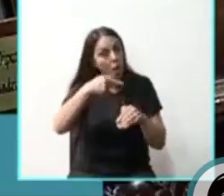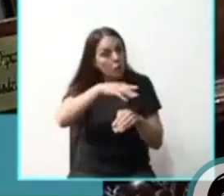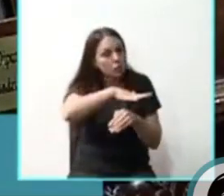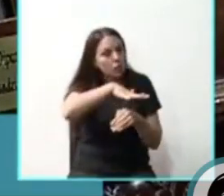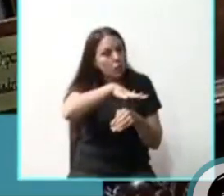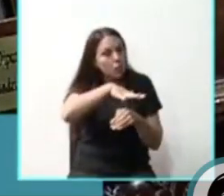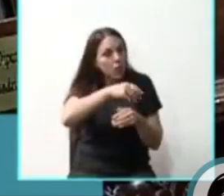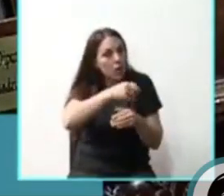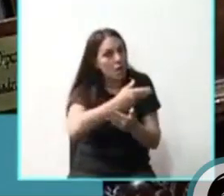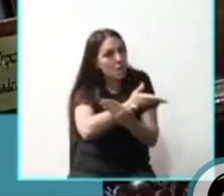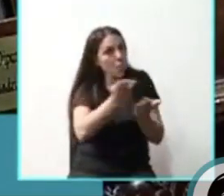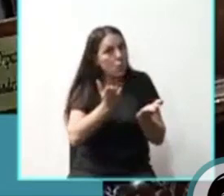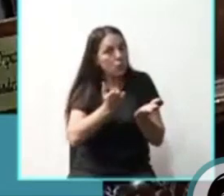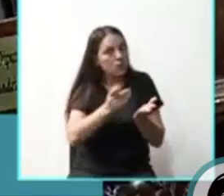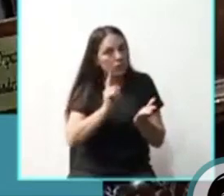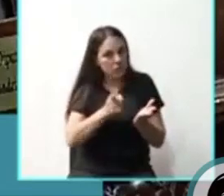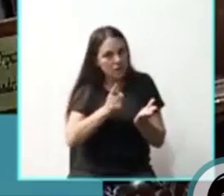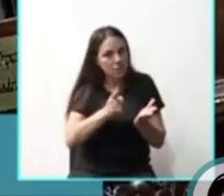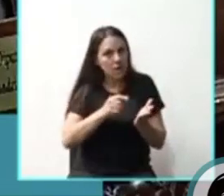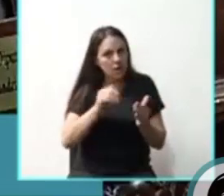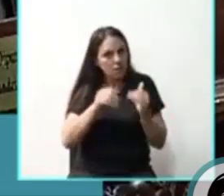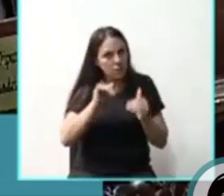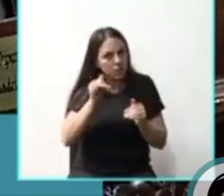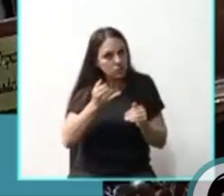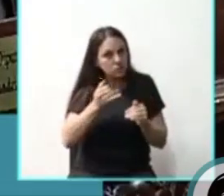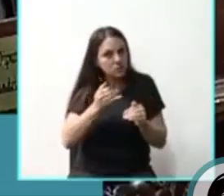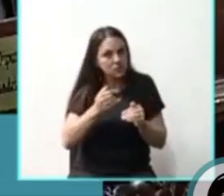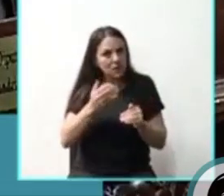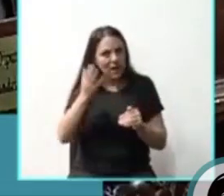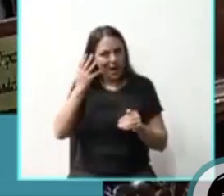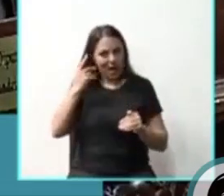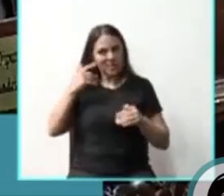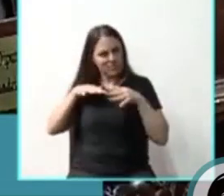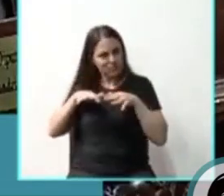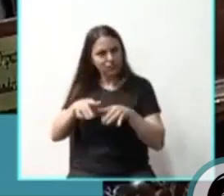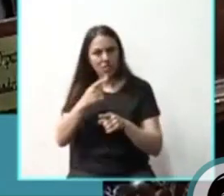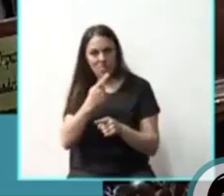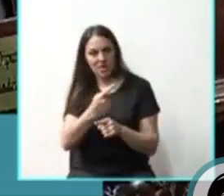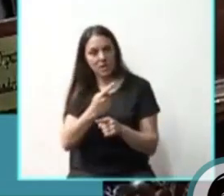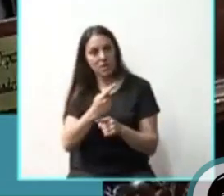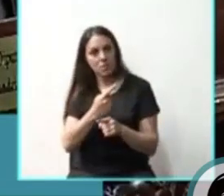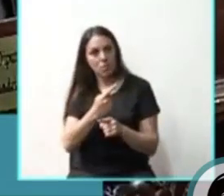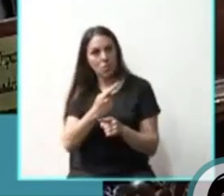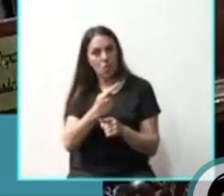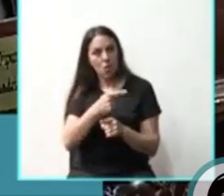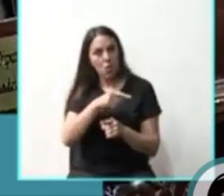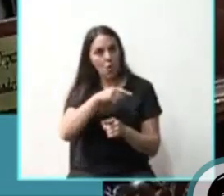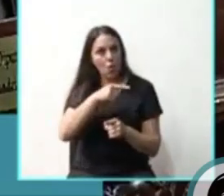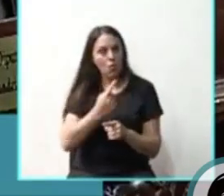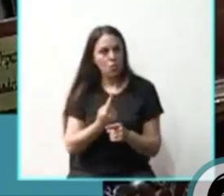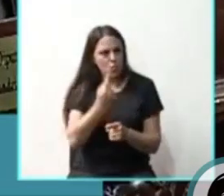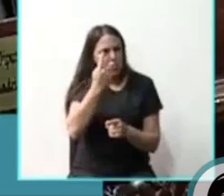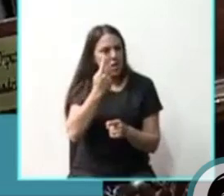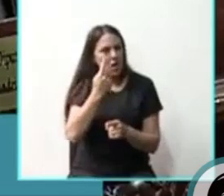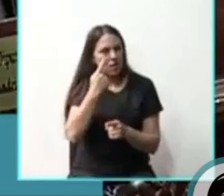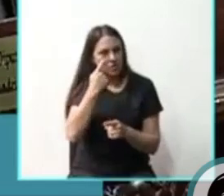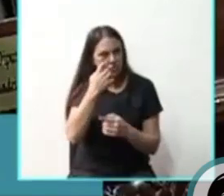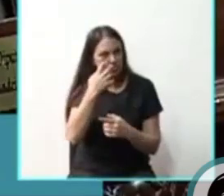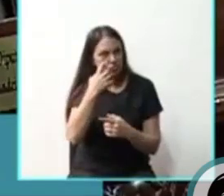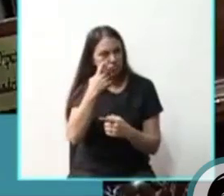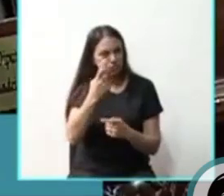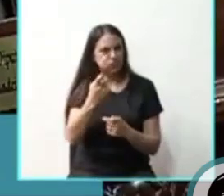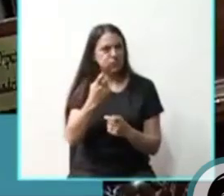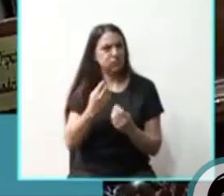públicas también muy importantes que lo hemos dicho en la campaña electoral una que a mí me llamaba mucho la atención que me resultó